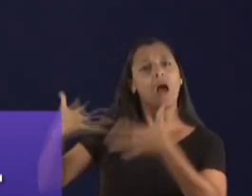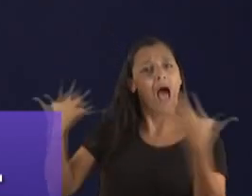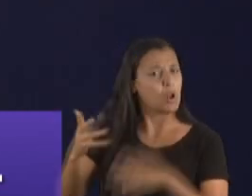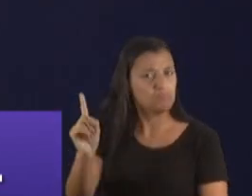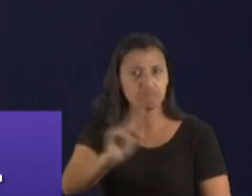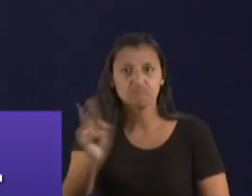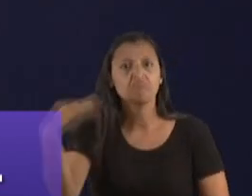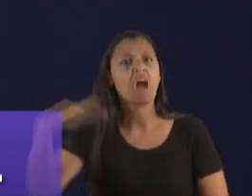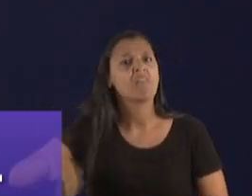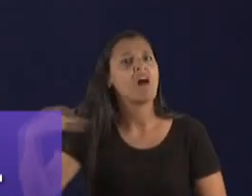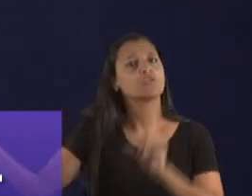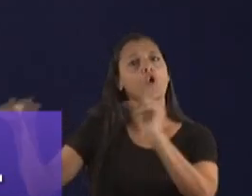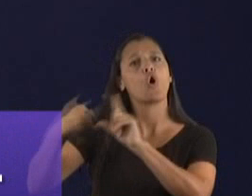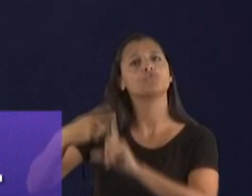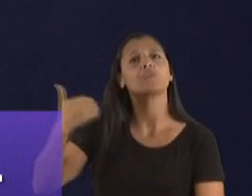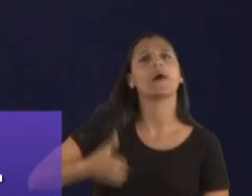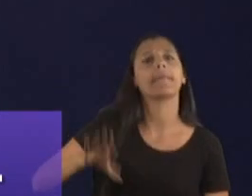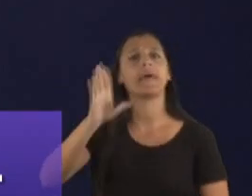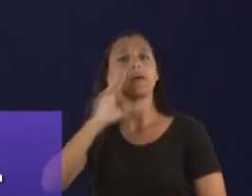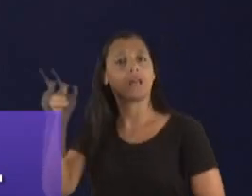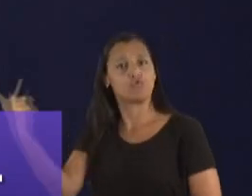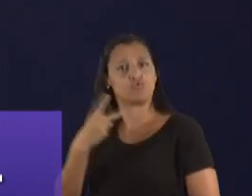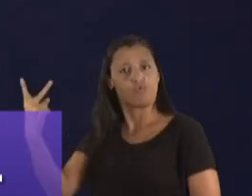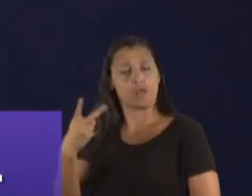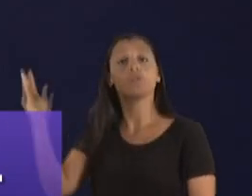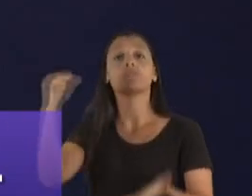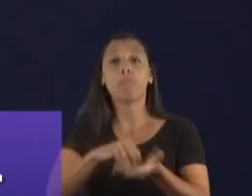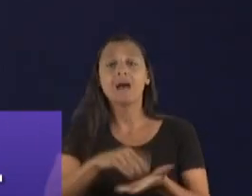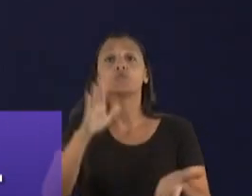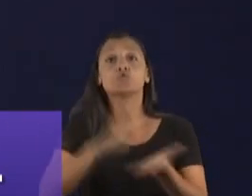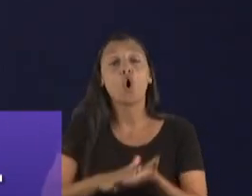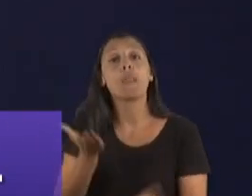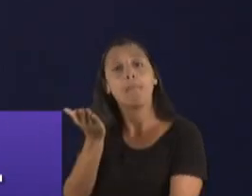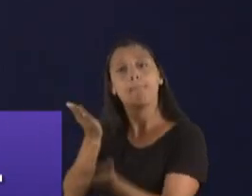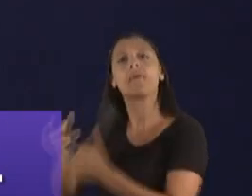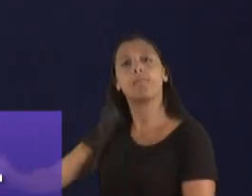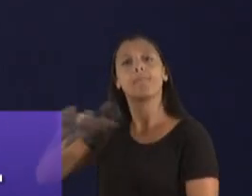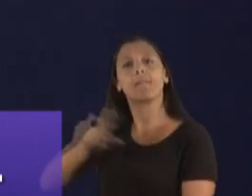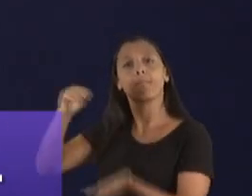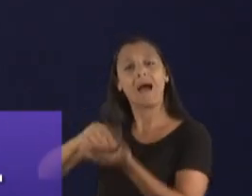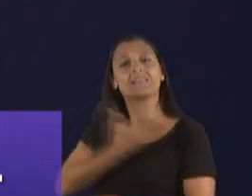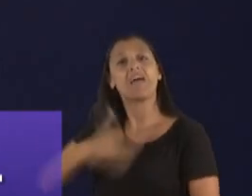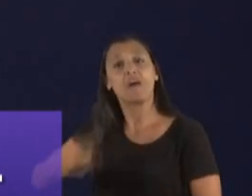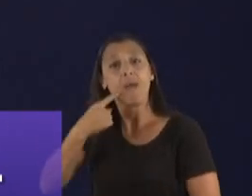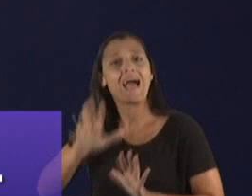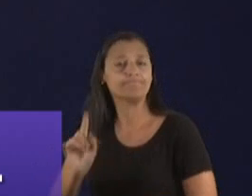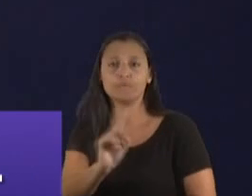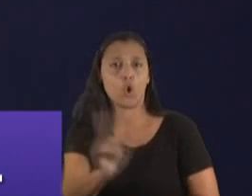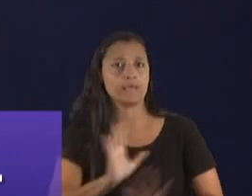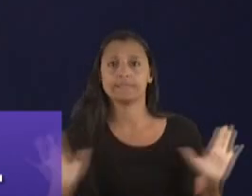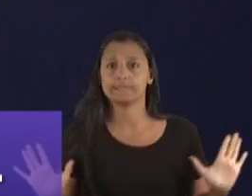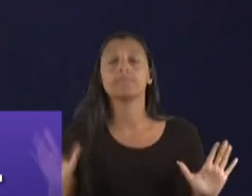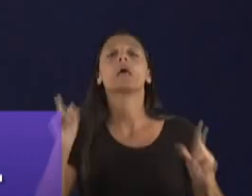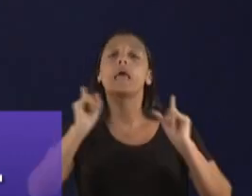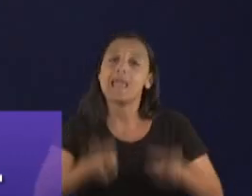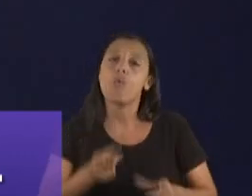futuro. Y en relación al pedido al fondo, no es así. De todas maneras,